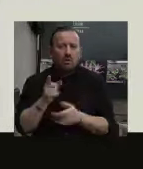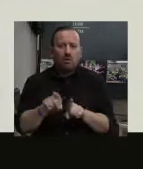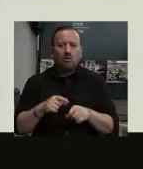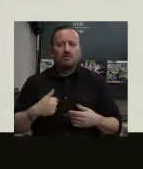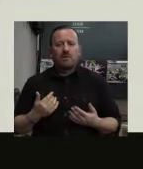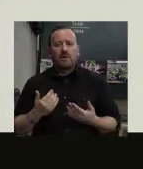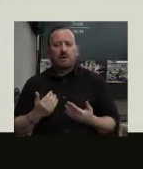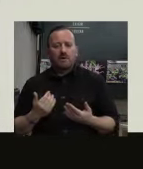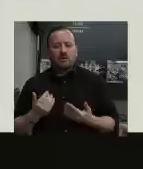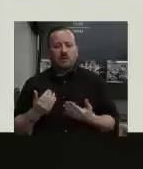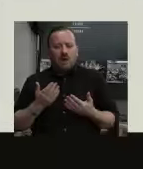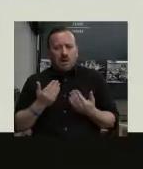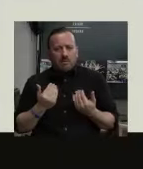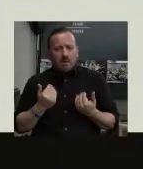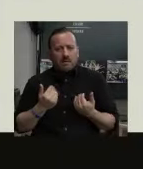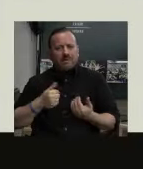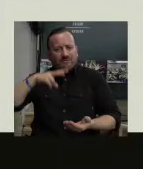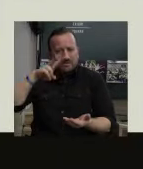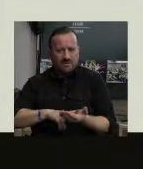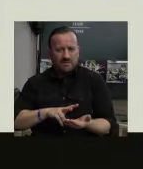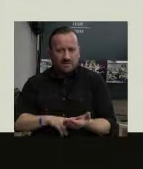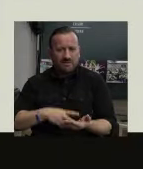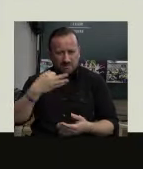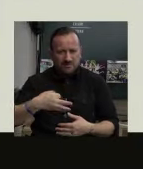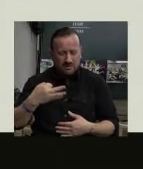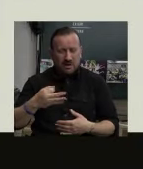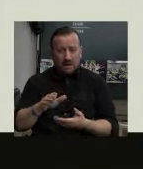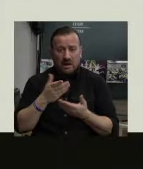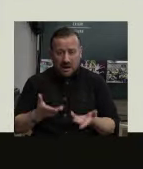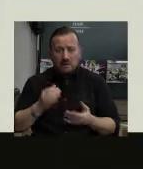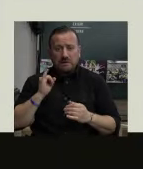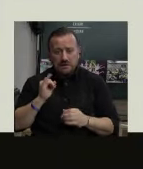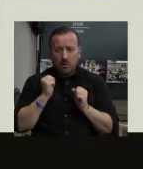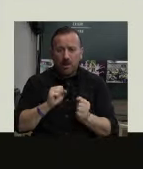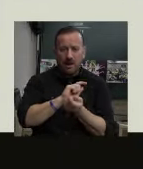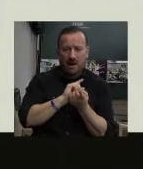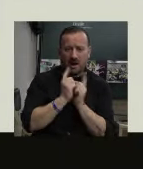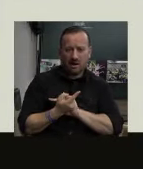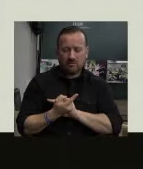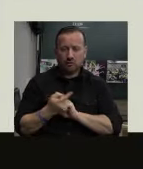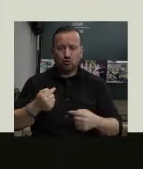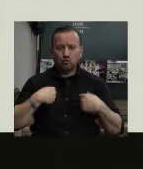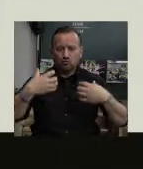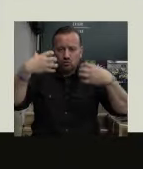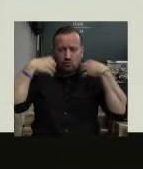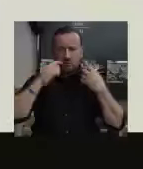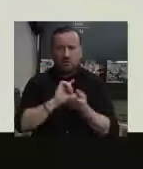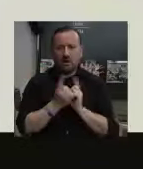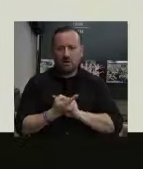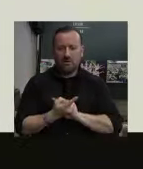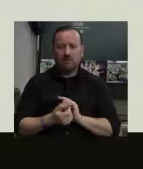quimerica no de una esperanza cierta Esto puede cambiar y soy yo el artífice del